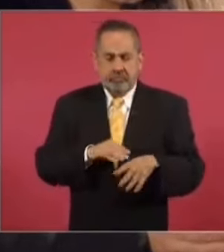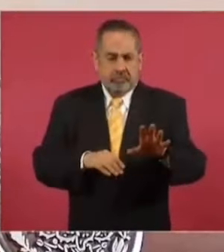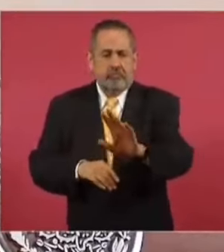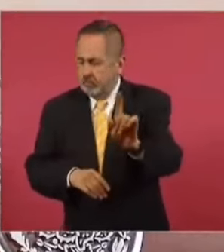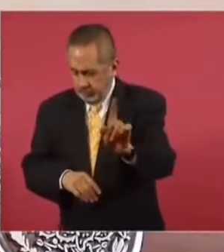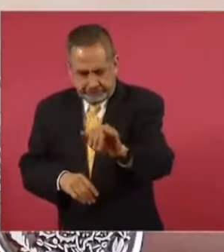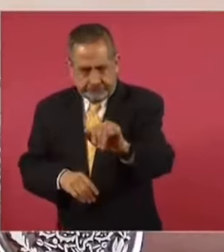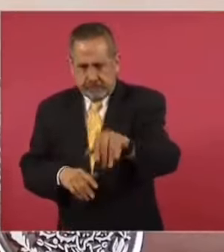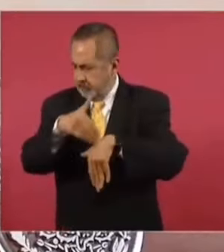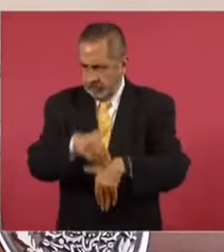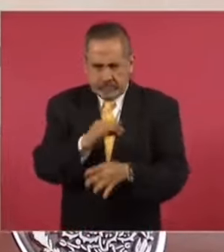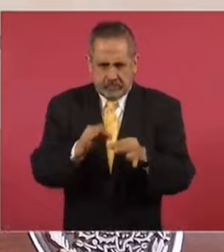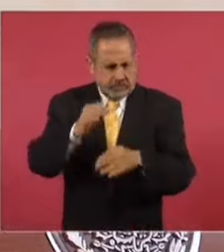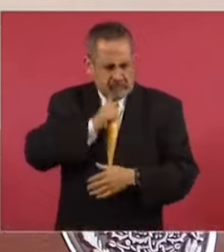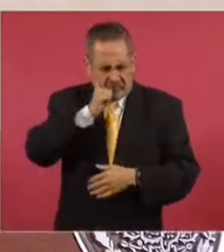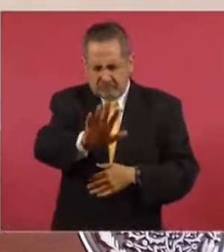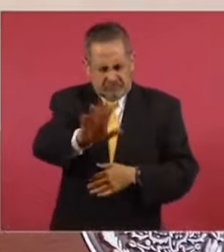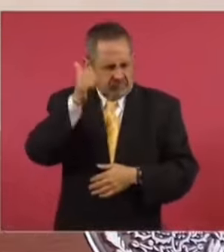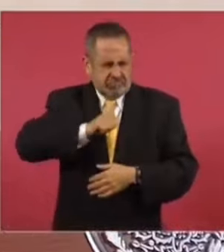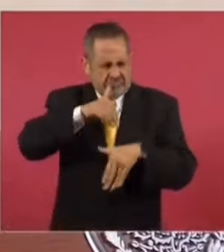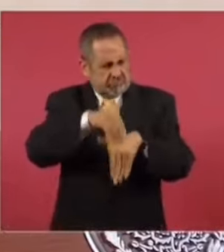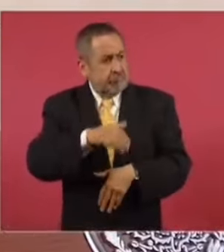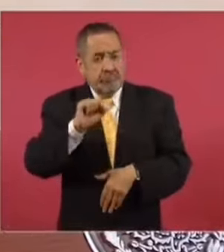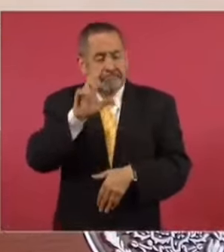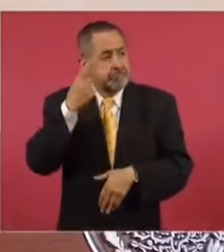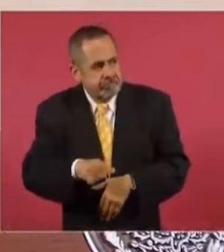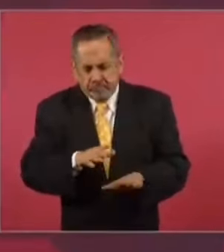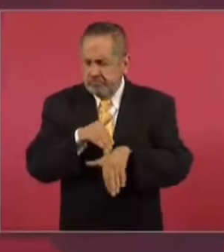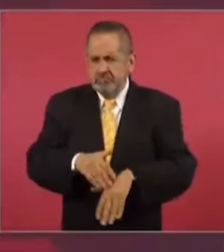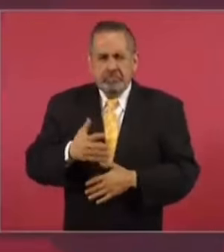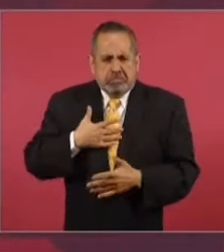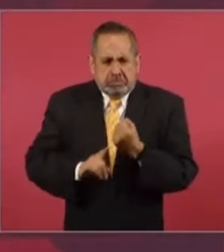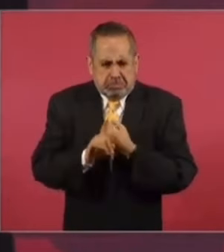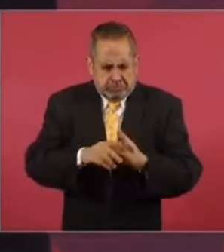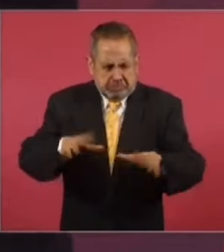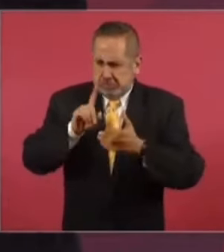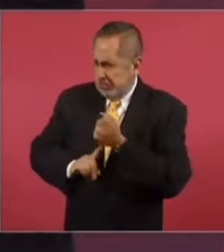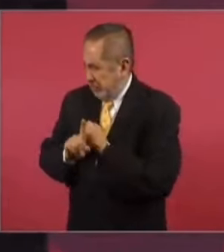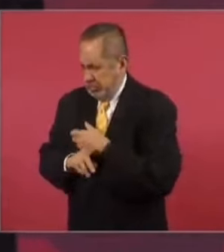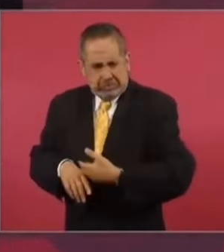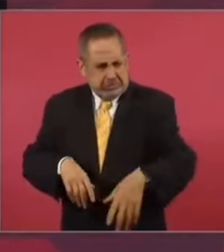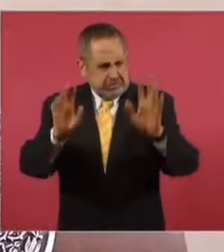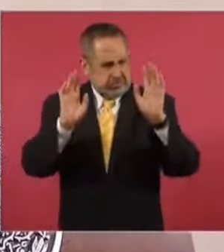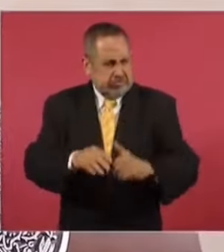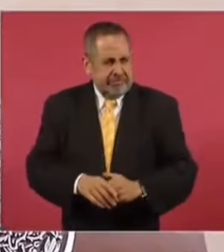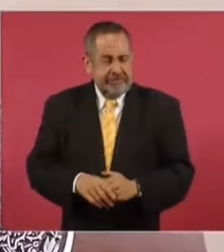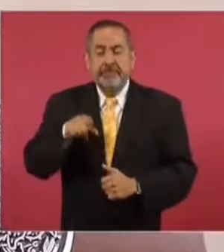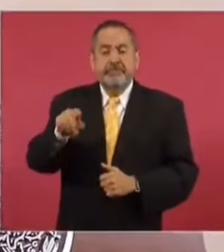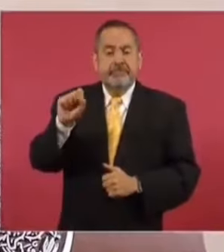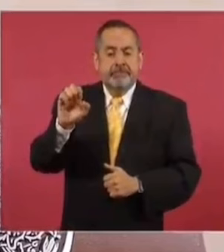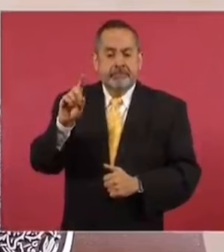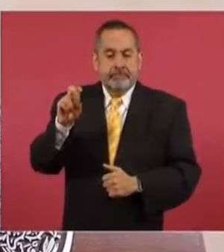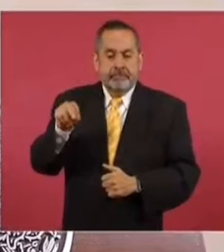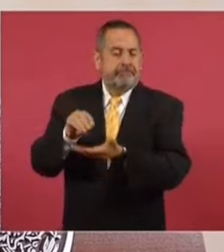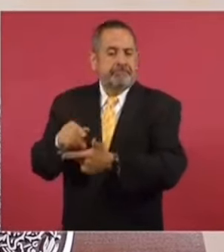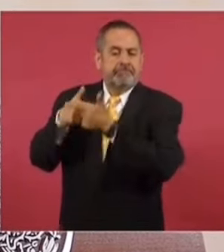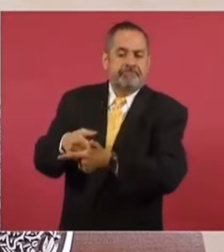mencionaba. Sí, se va a acatar sin ningún problema. Y no tenemos nosotros dificultad al interior, porque la Secretaría de la Defensa